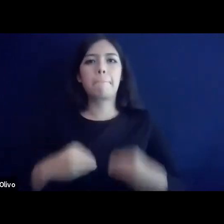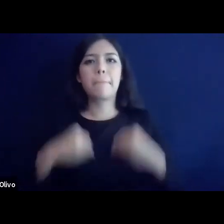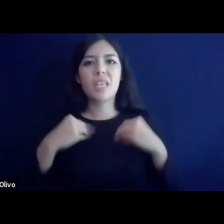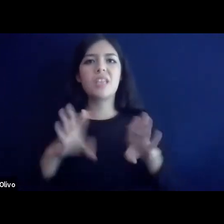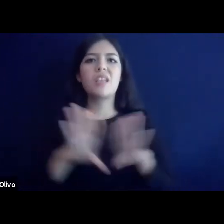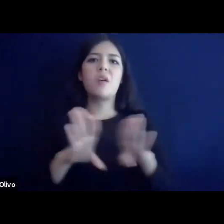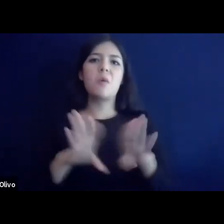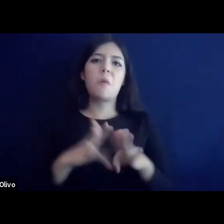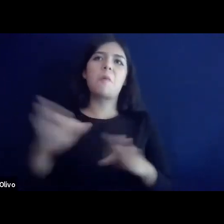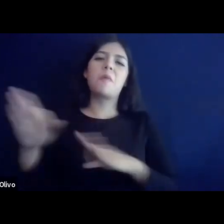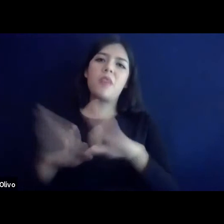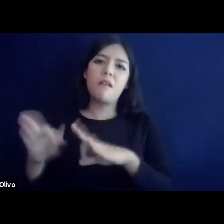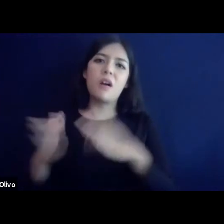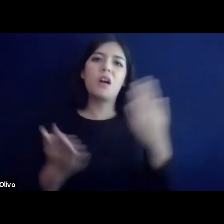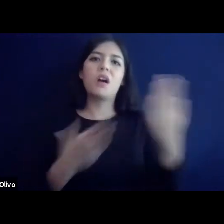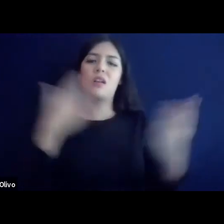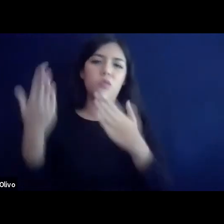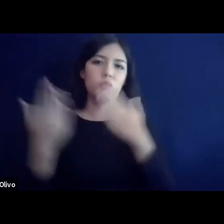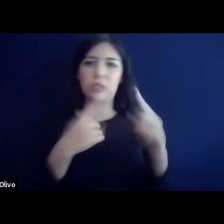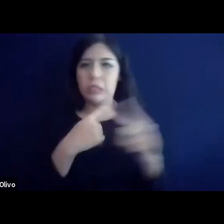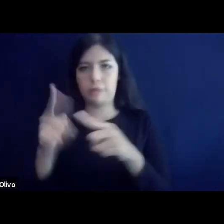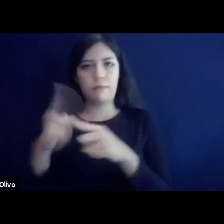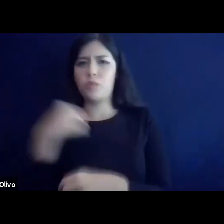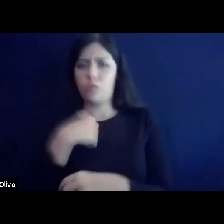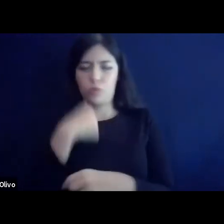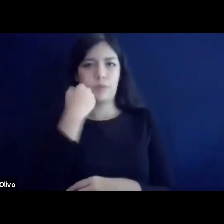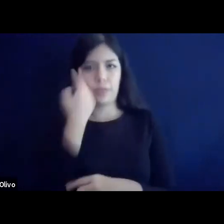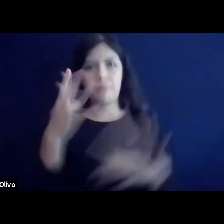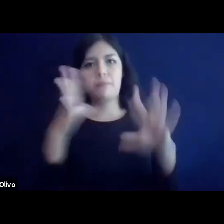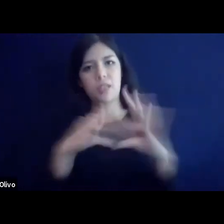las que me he metido, ¿no?